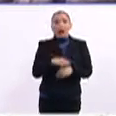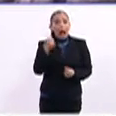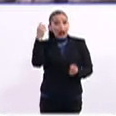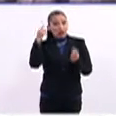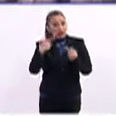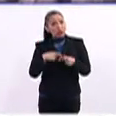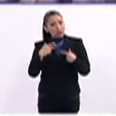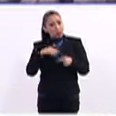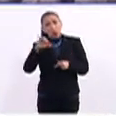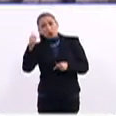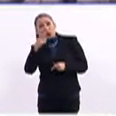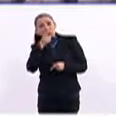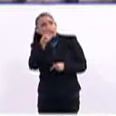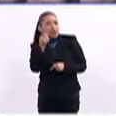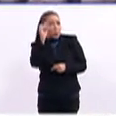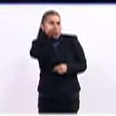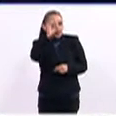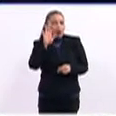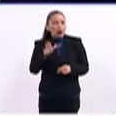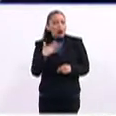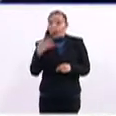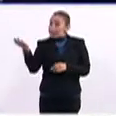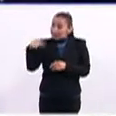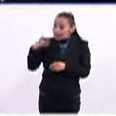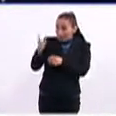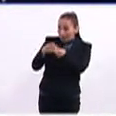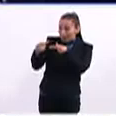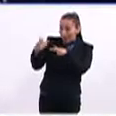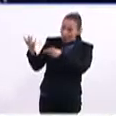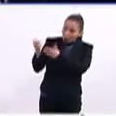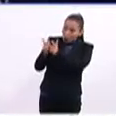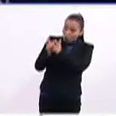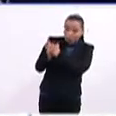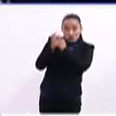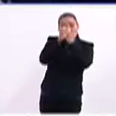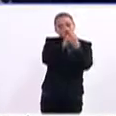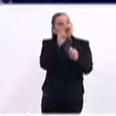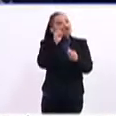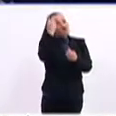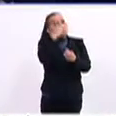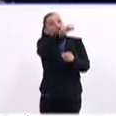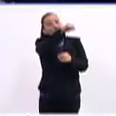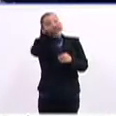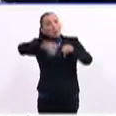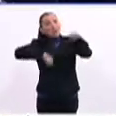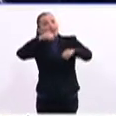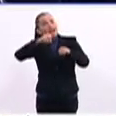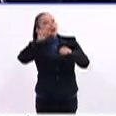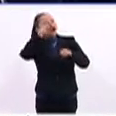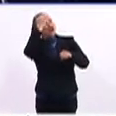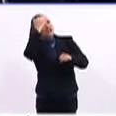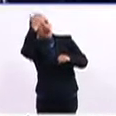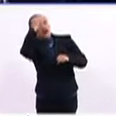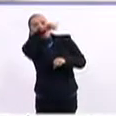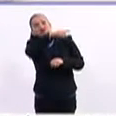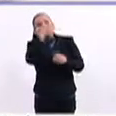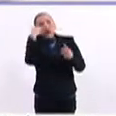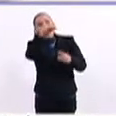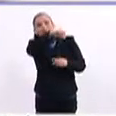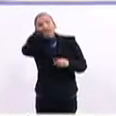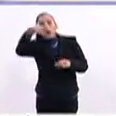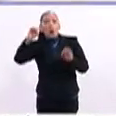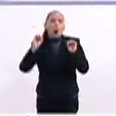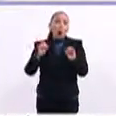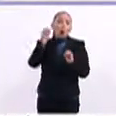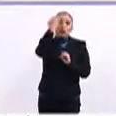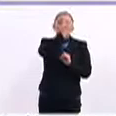gente que armaba tours para ir a recorrer todas las 14 sedes en bicicletas, por ejemplo, o